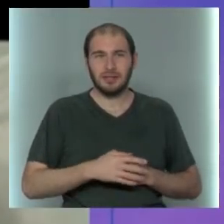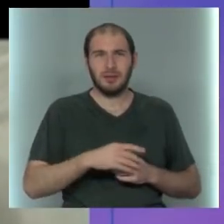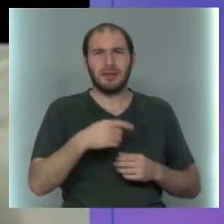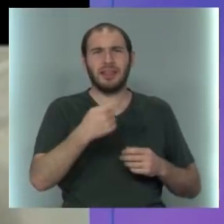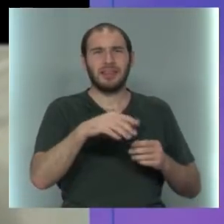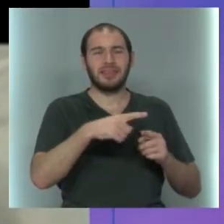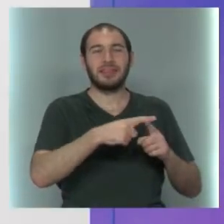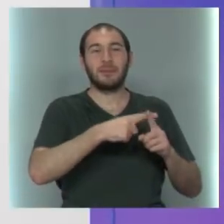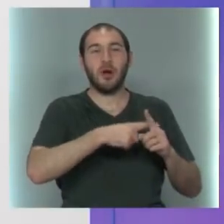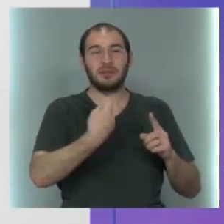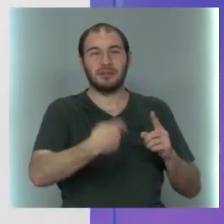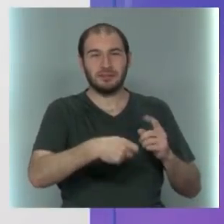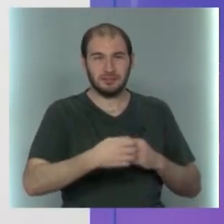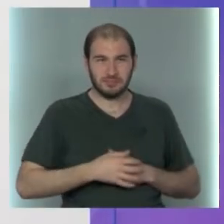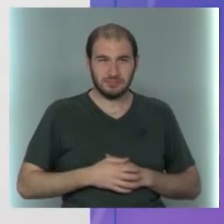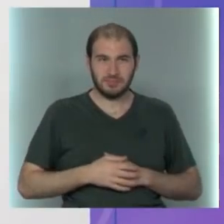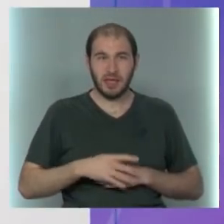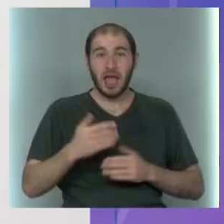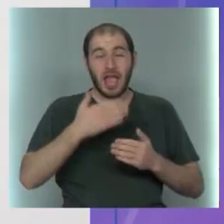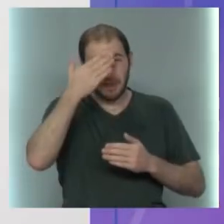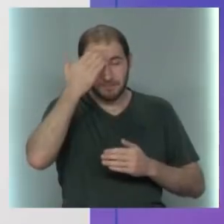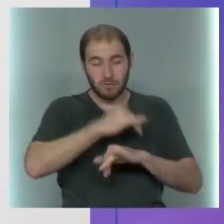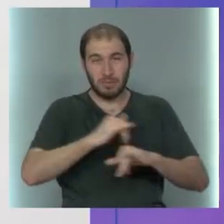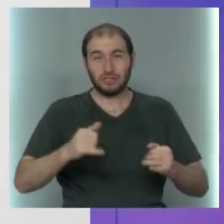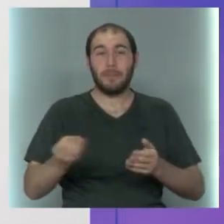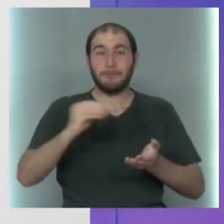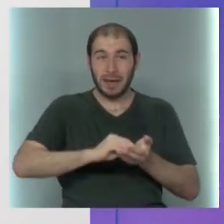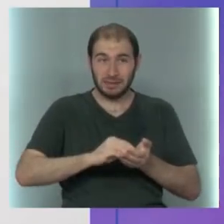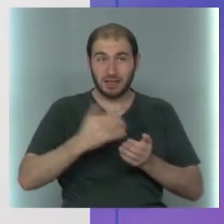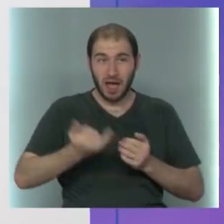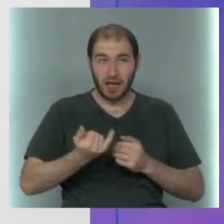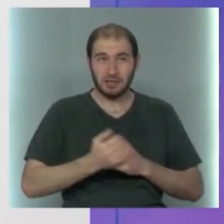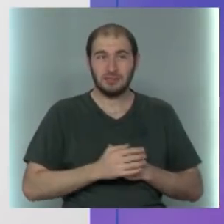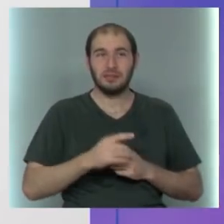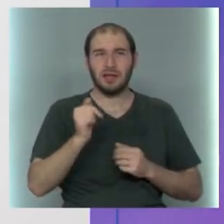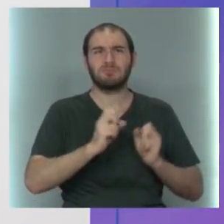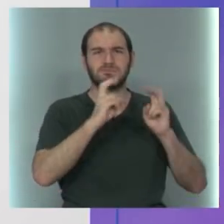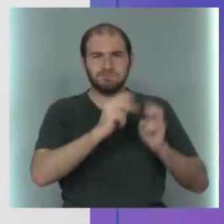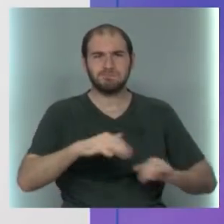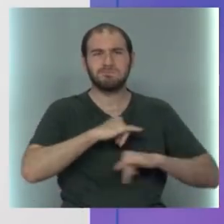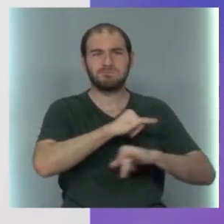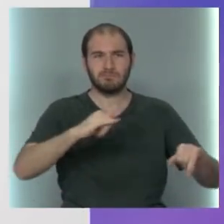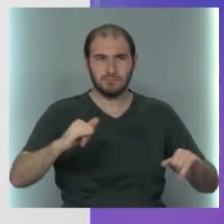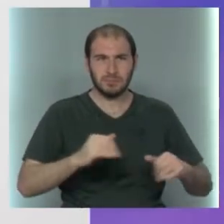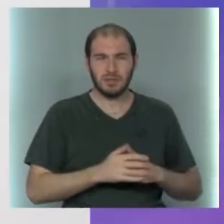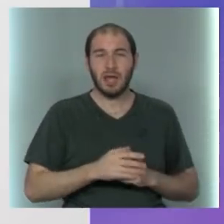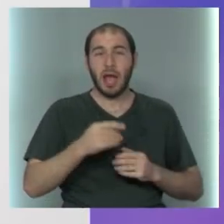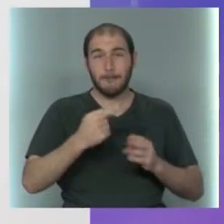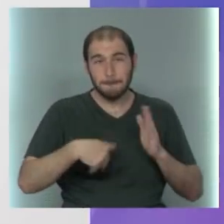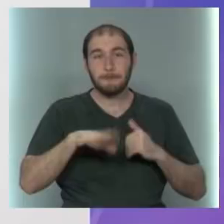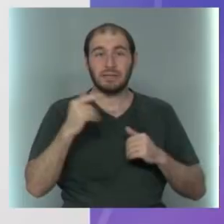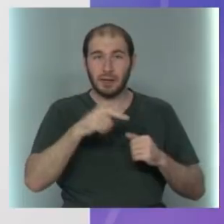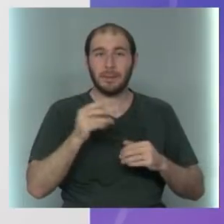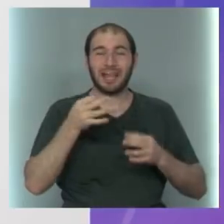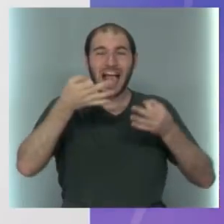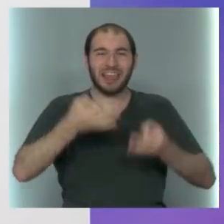termómetros. Cuanta más información tengamos acerca de esta enfermedad, estudiándola y difundiéndola, más chances tendremos de